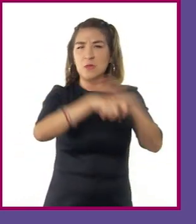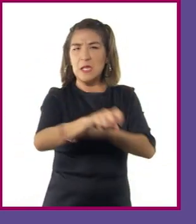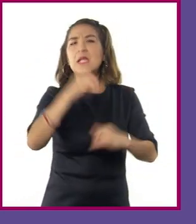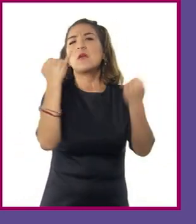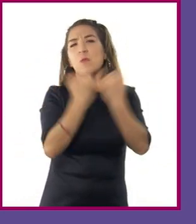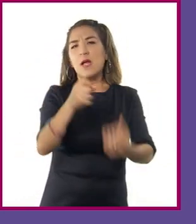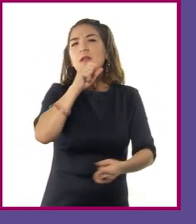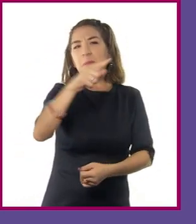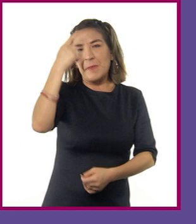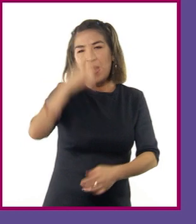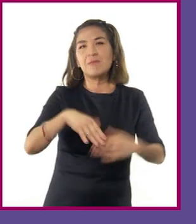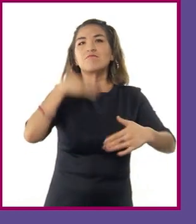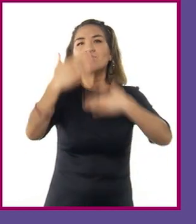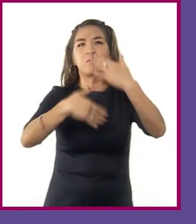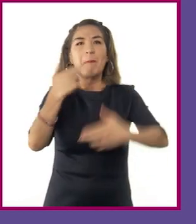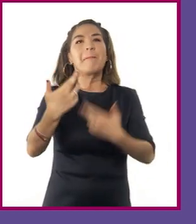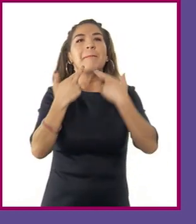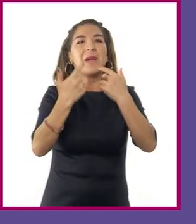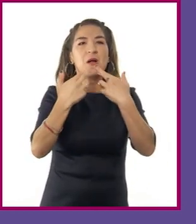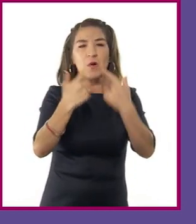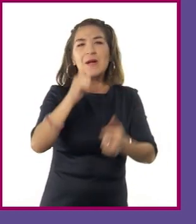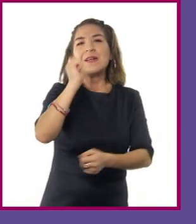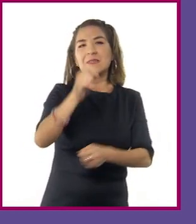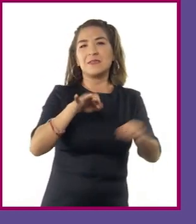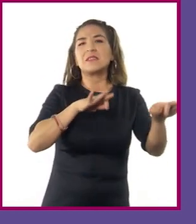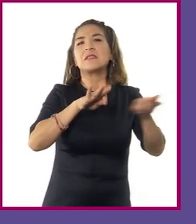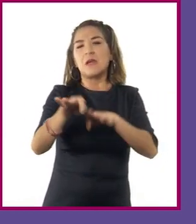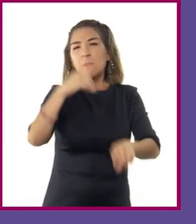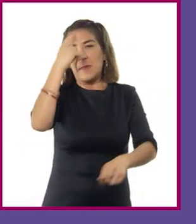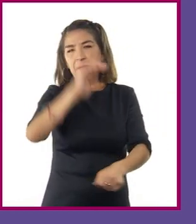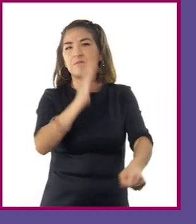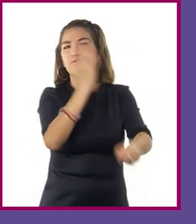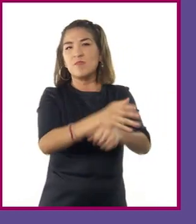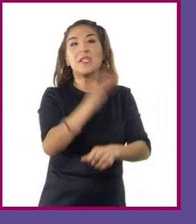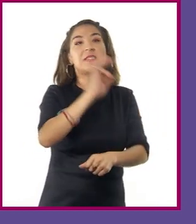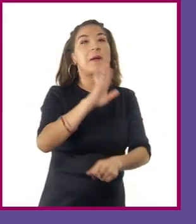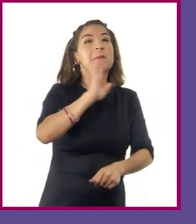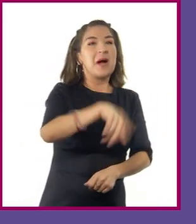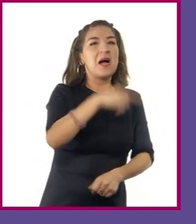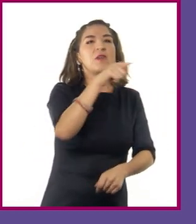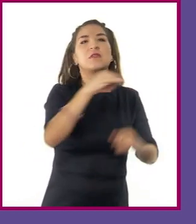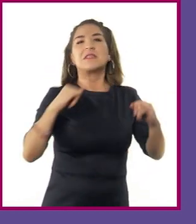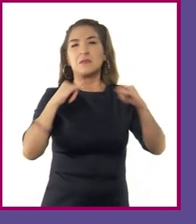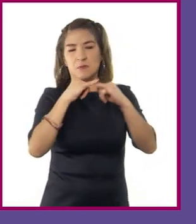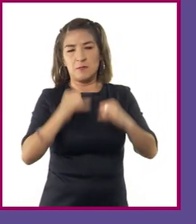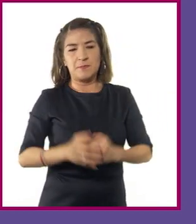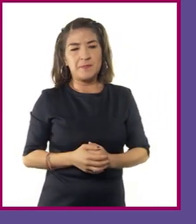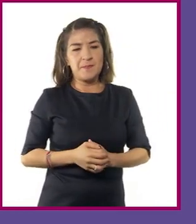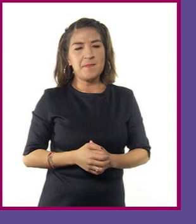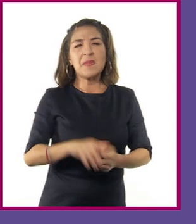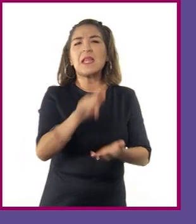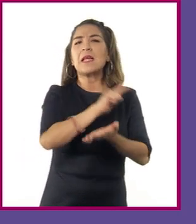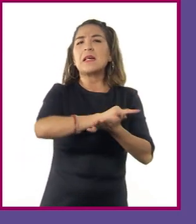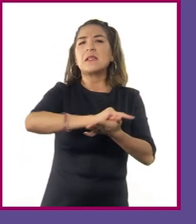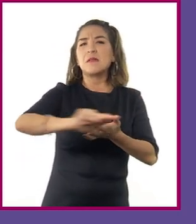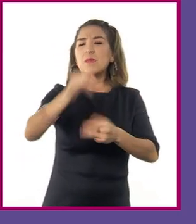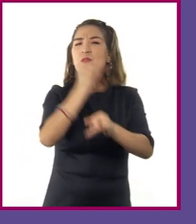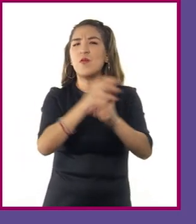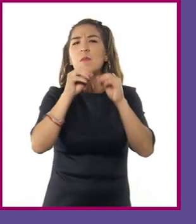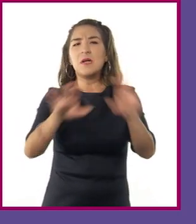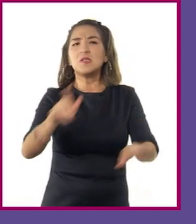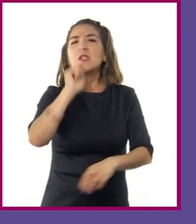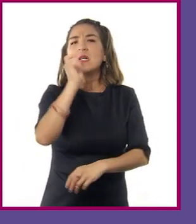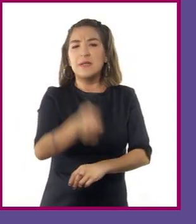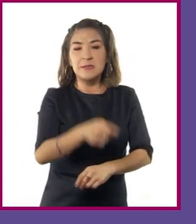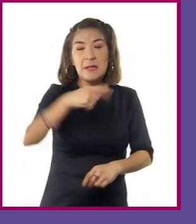el mejoramiento de las instituciones encargadas de castigarla. En transparencia, en la medida en que